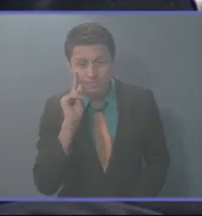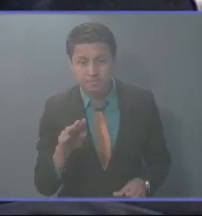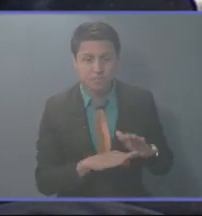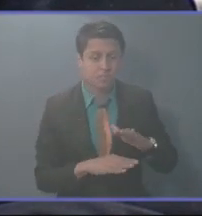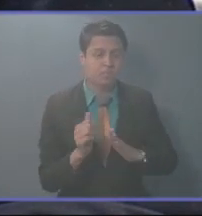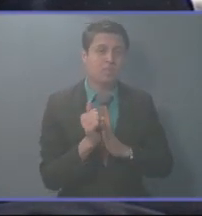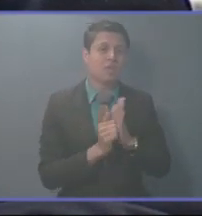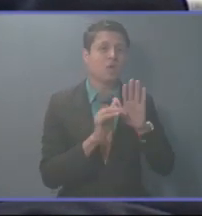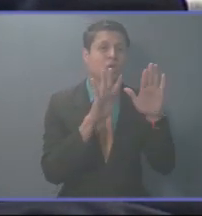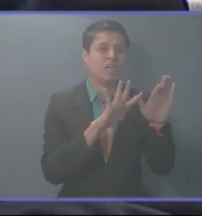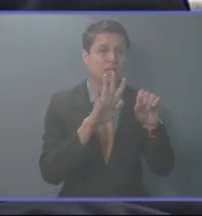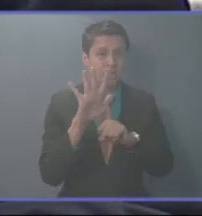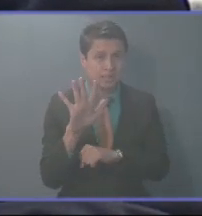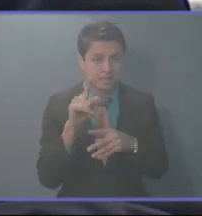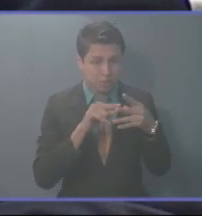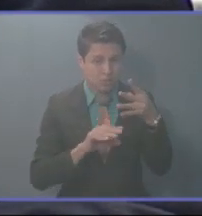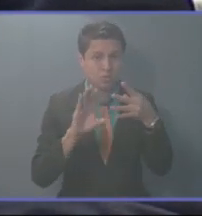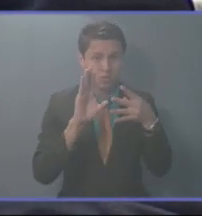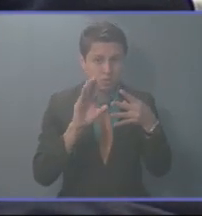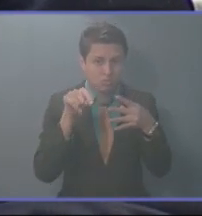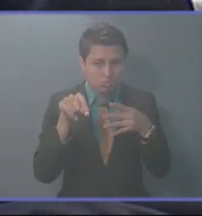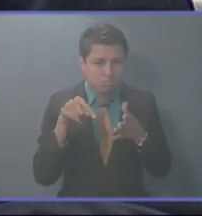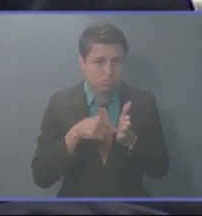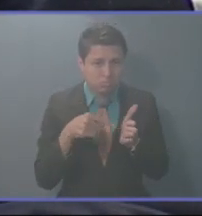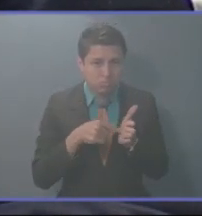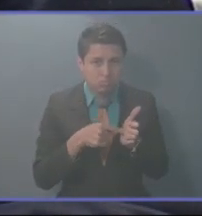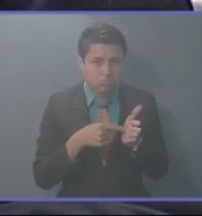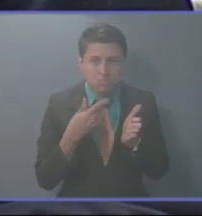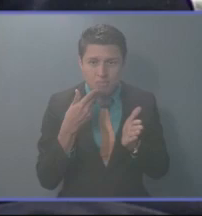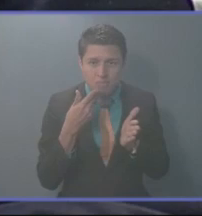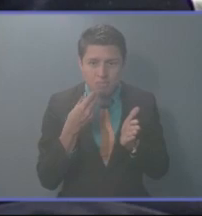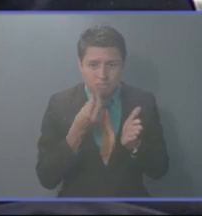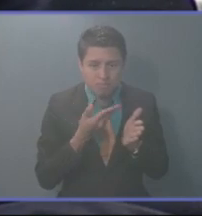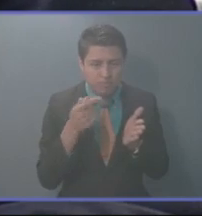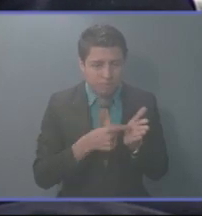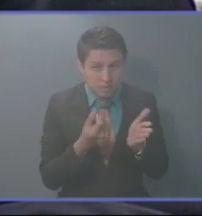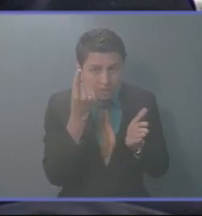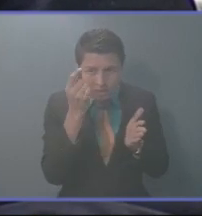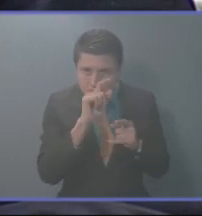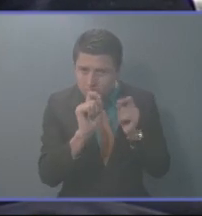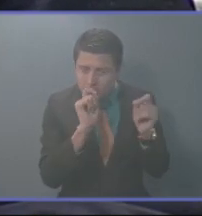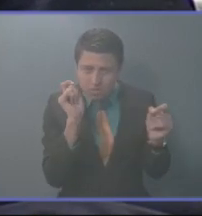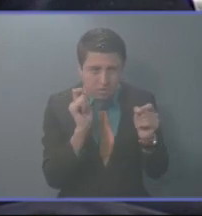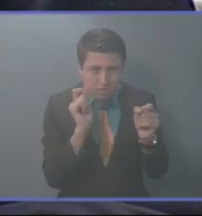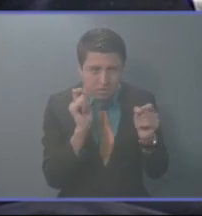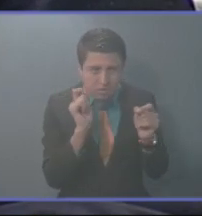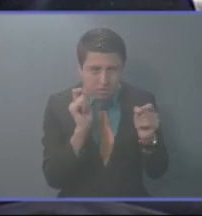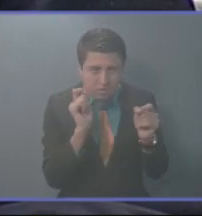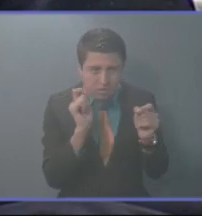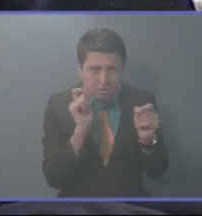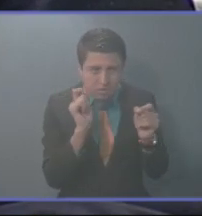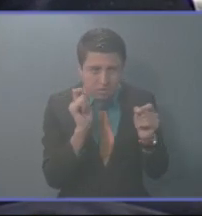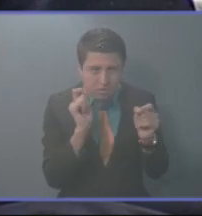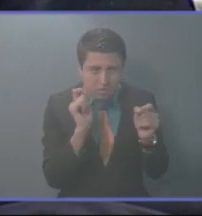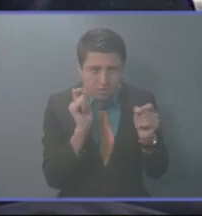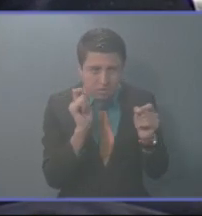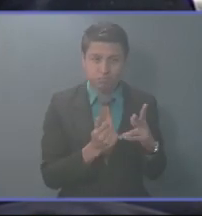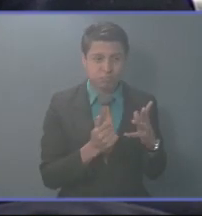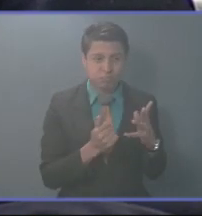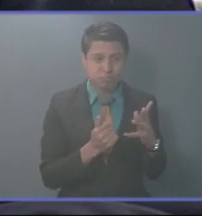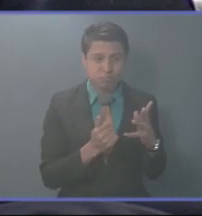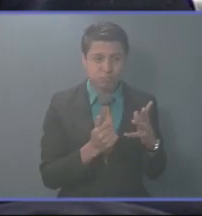artículo 15 de la Constitución y que debe interpretarse junto a los principios de proporcionalidad,